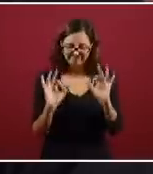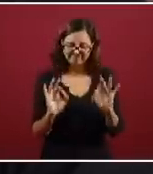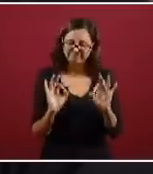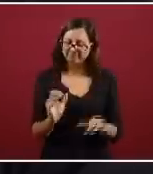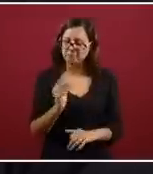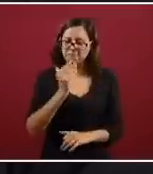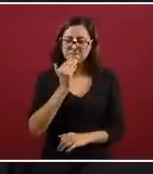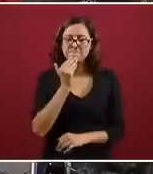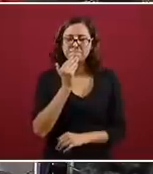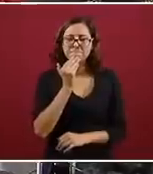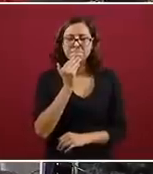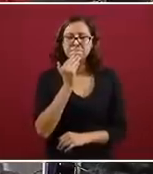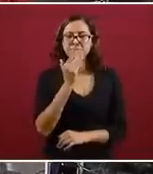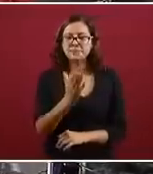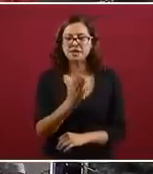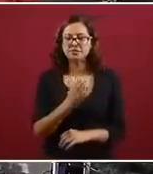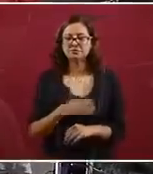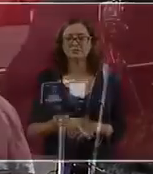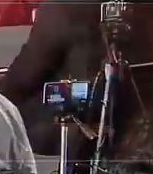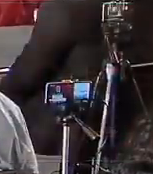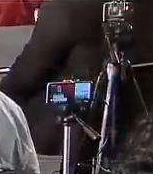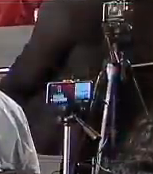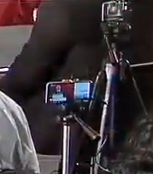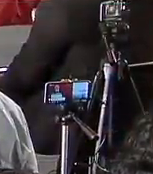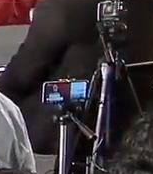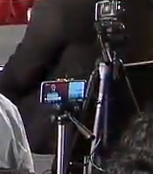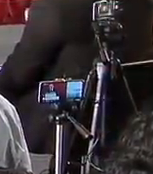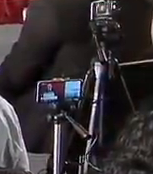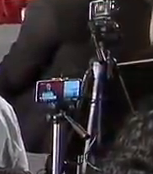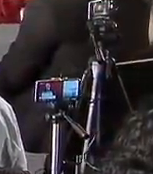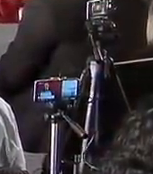de ayer entre